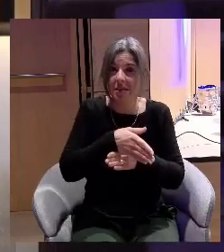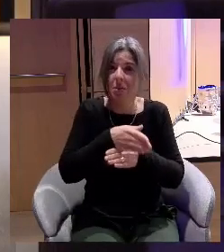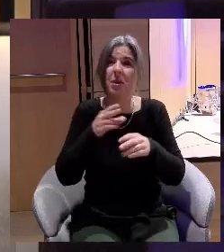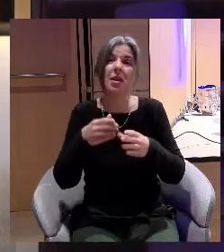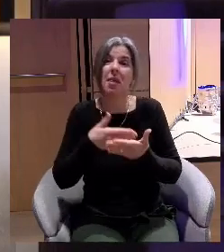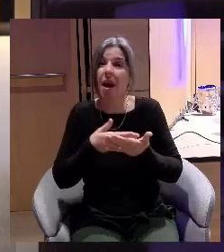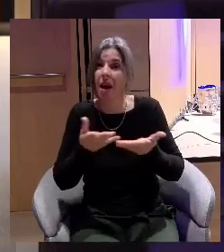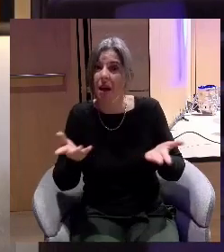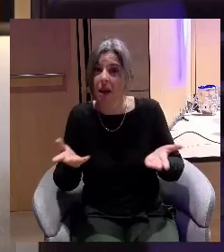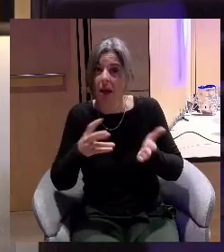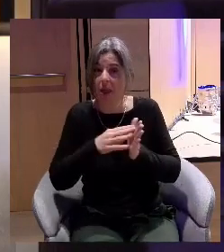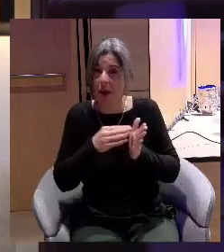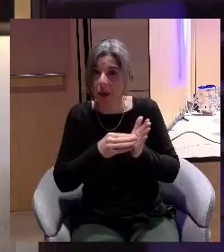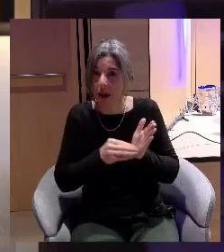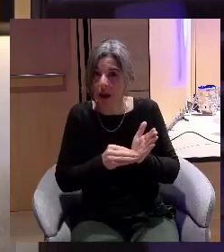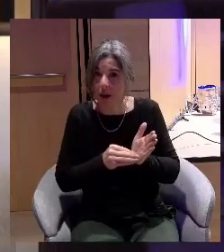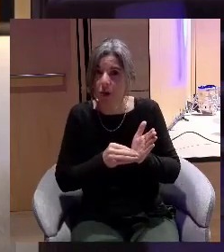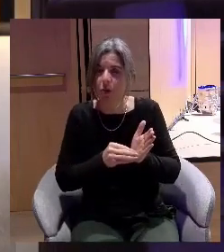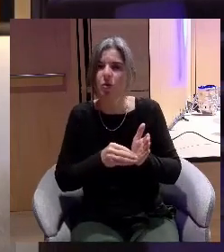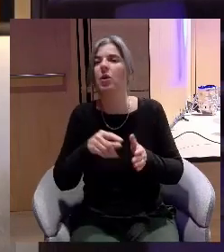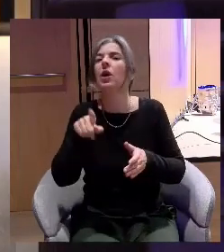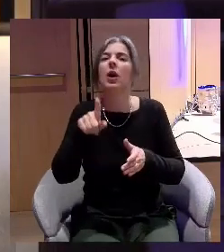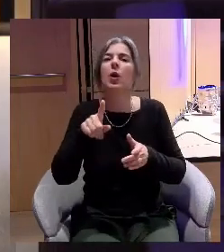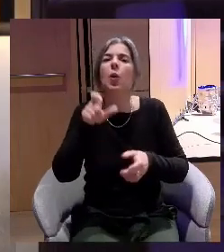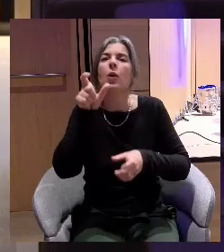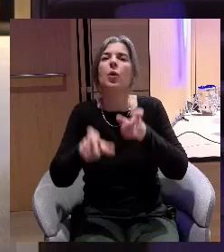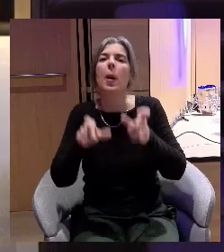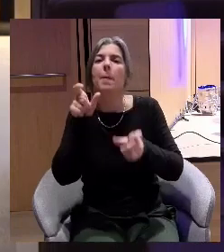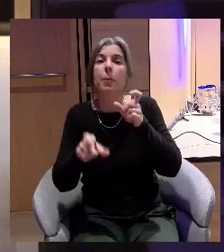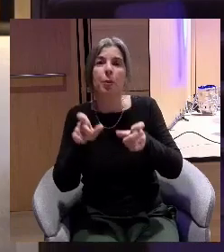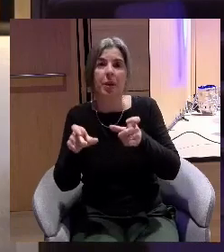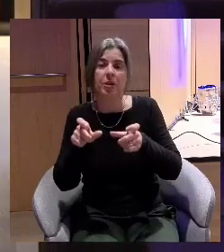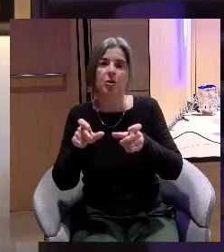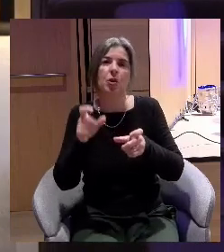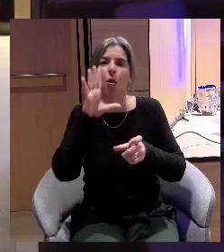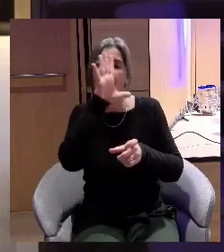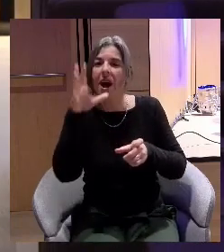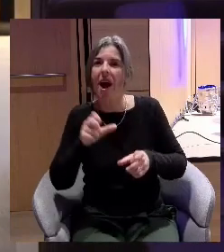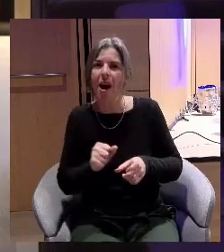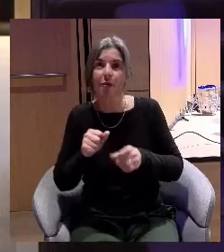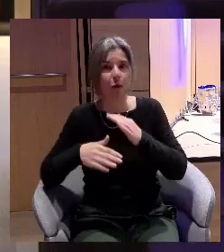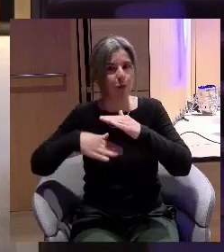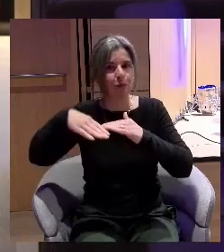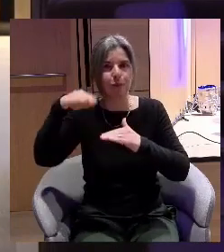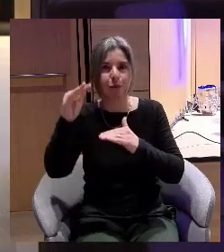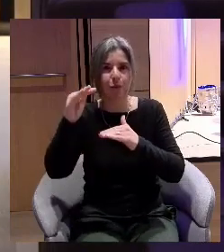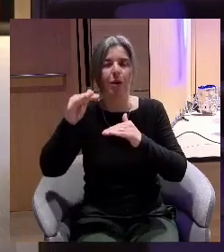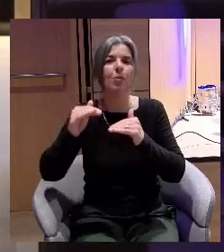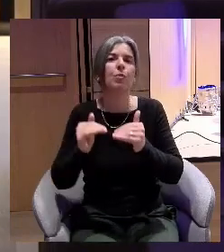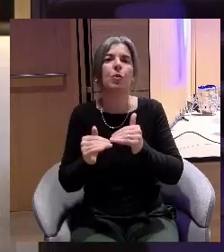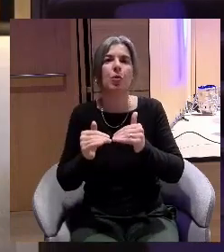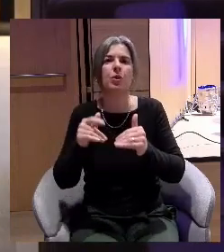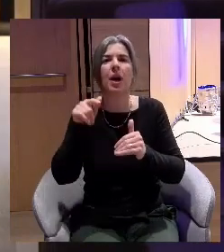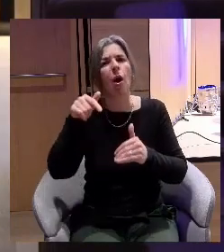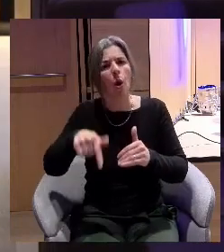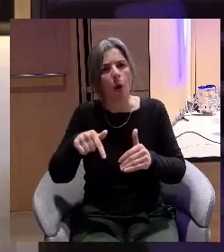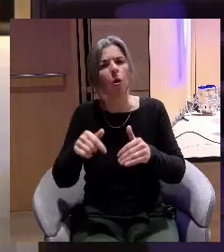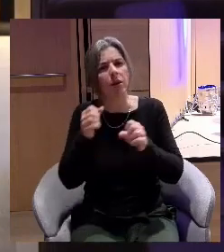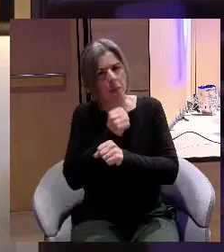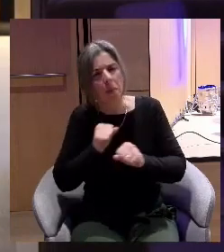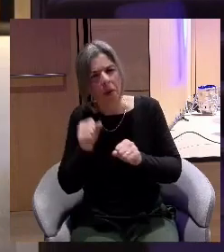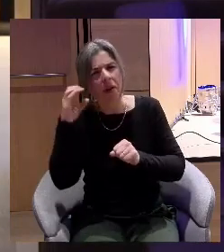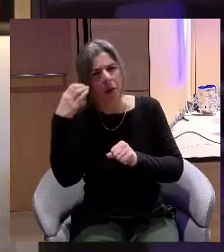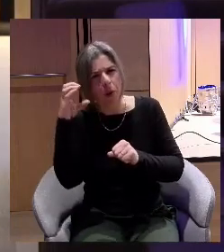donde hay una predominancia de población afrodescendiente, digamos. ¿Es posible con los datos hoy día en Colombia hacer ese seguimiento de